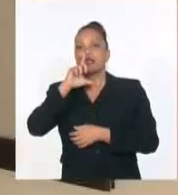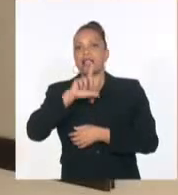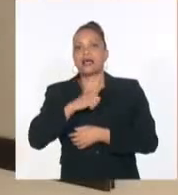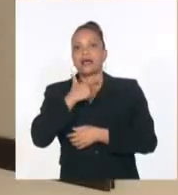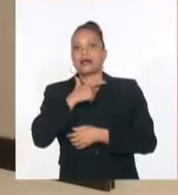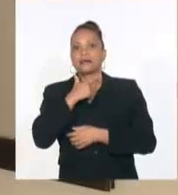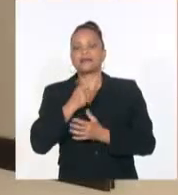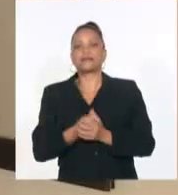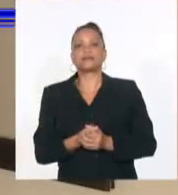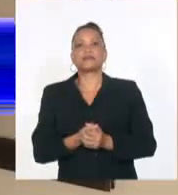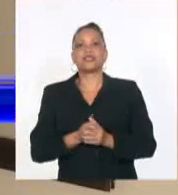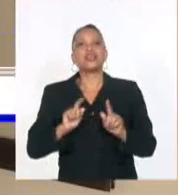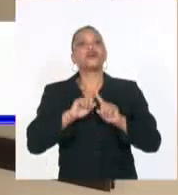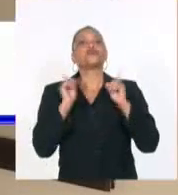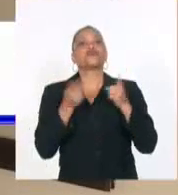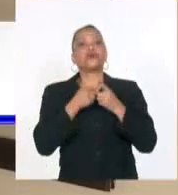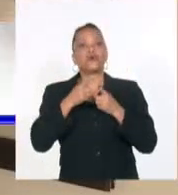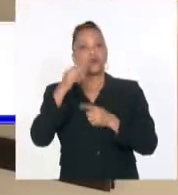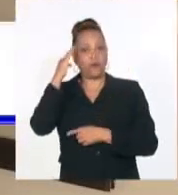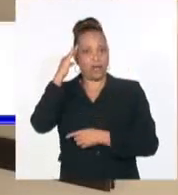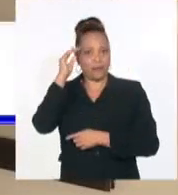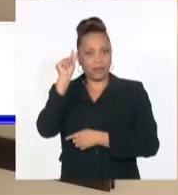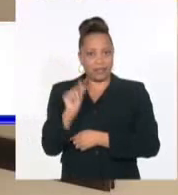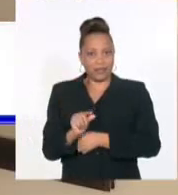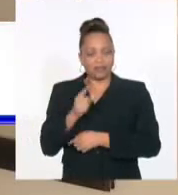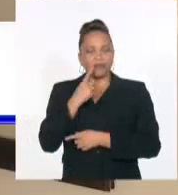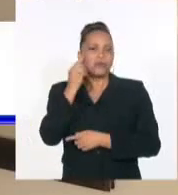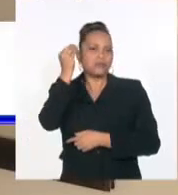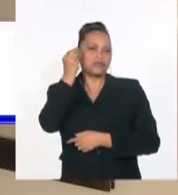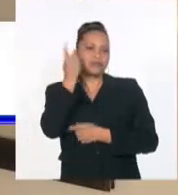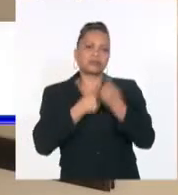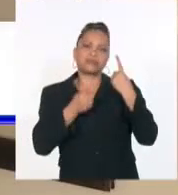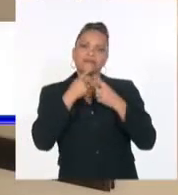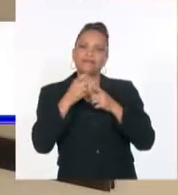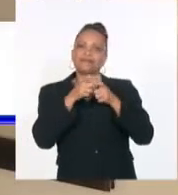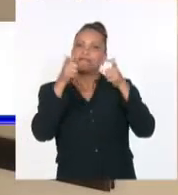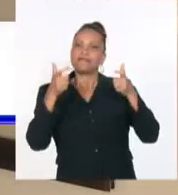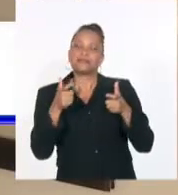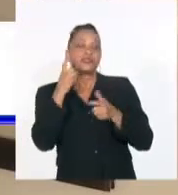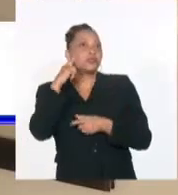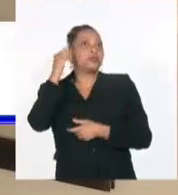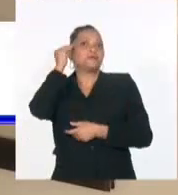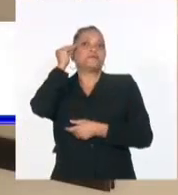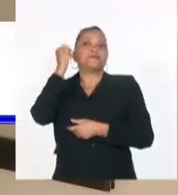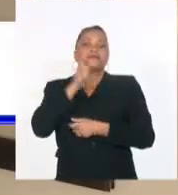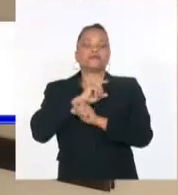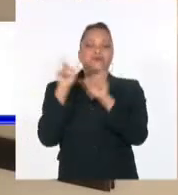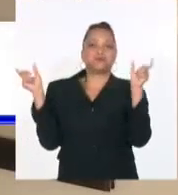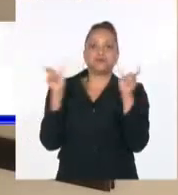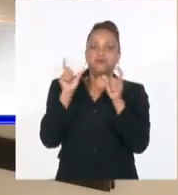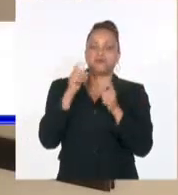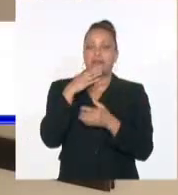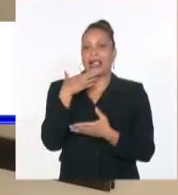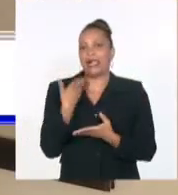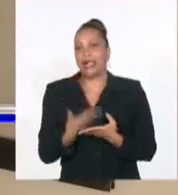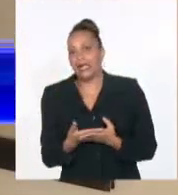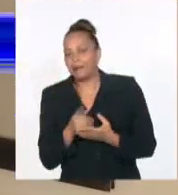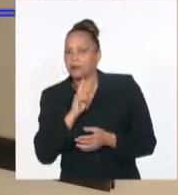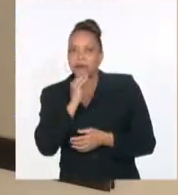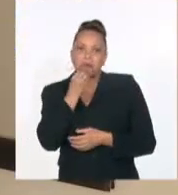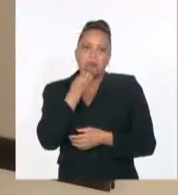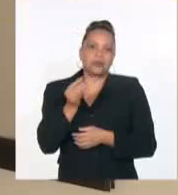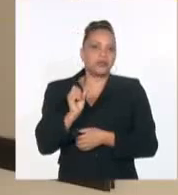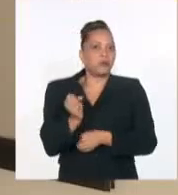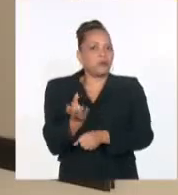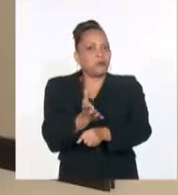todos los camelitos que yo creo que es algo grande, que todavía no lo asimilo así, pero como que me siento orgullosa de